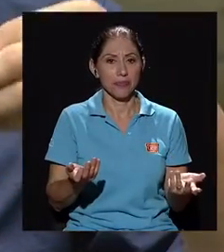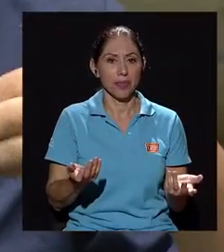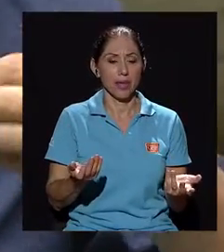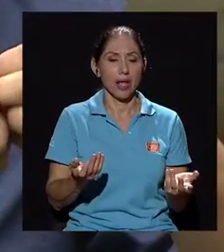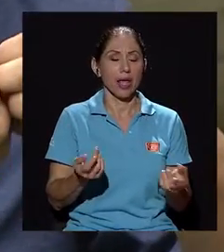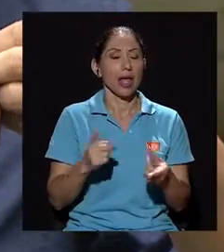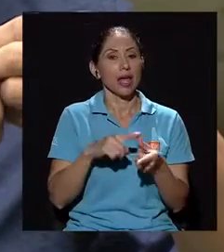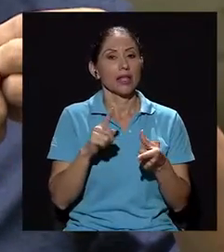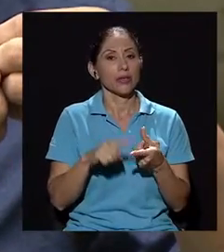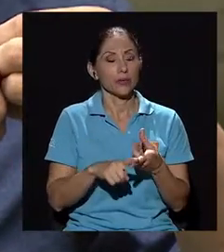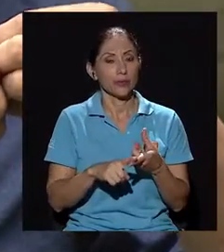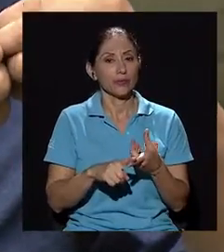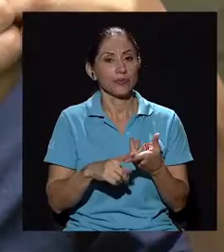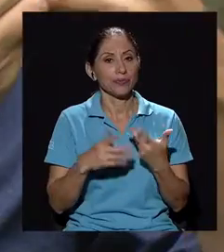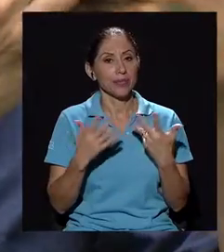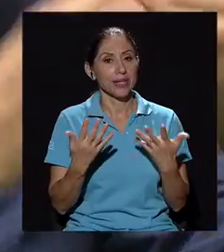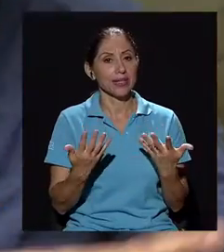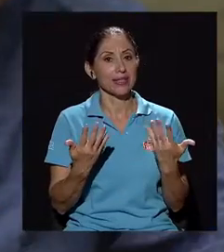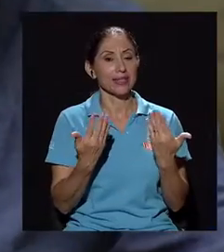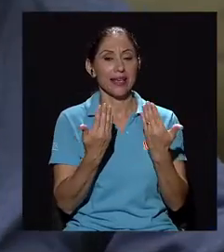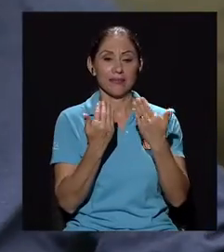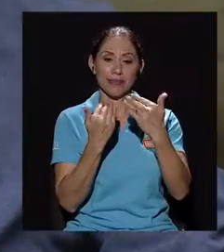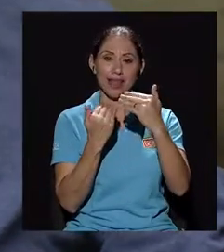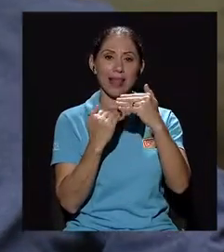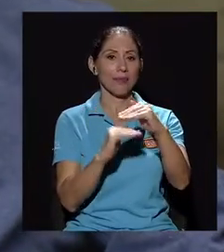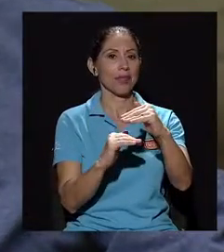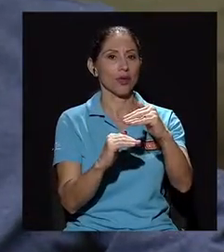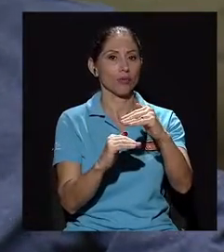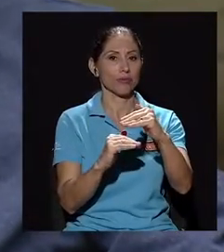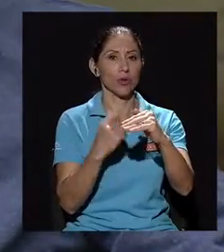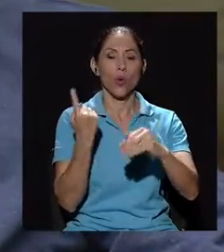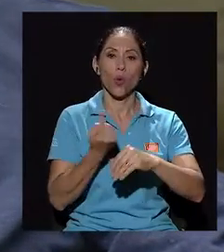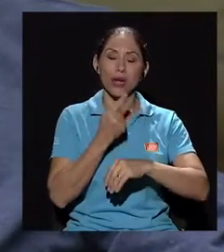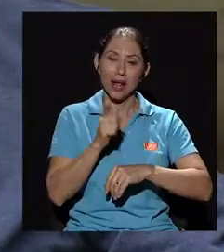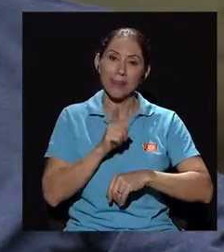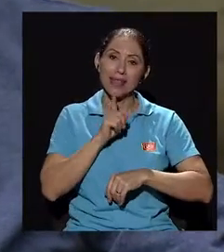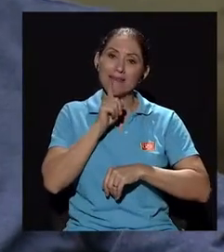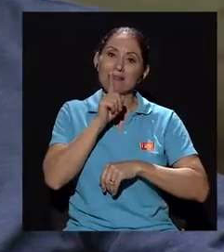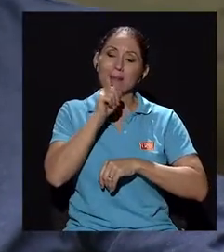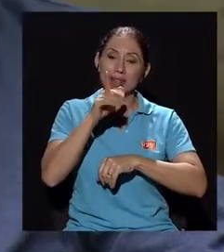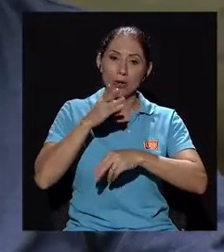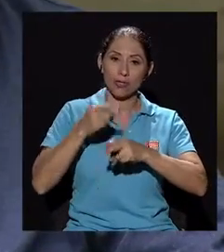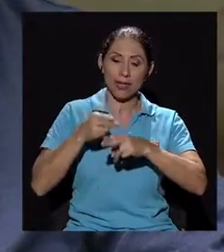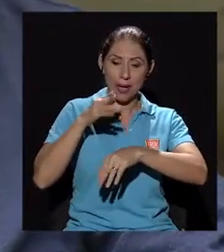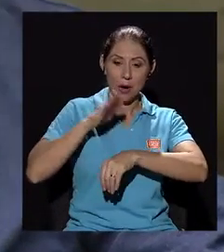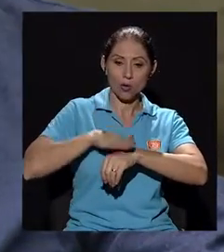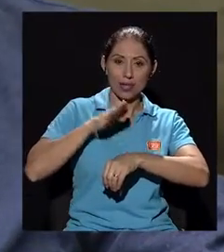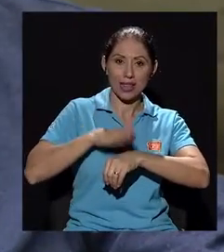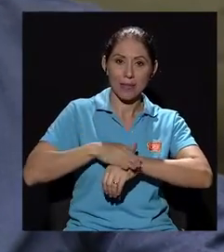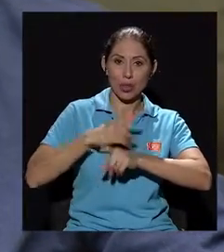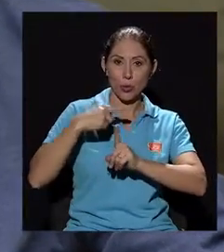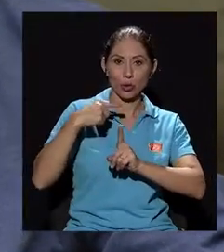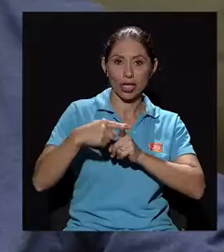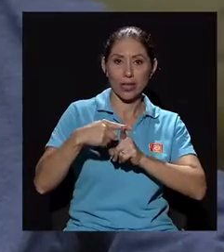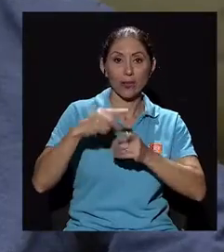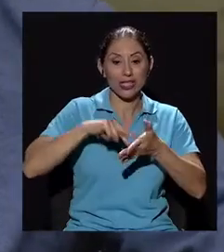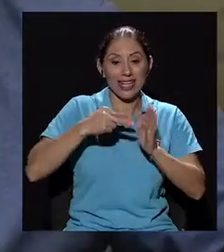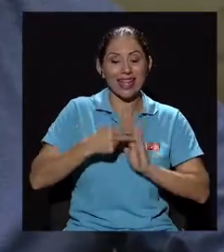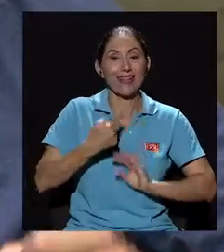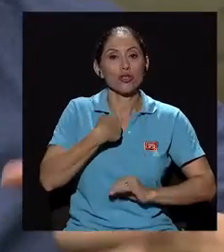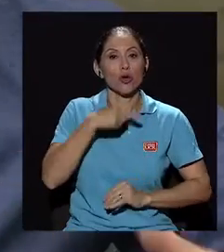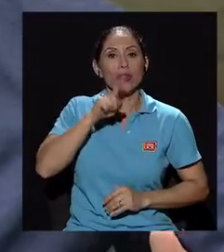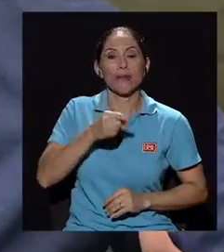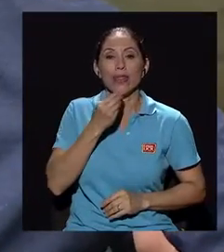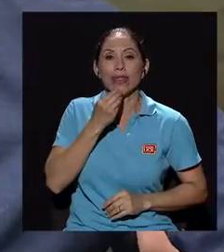De manera que se delimitó únicamente a un consentimiento positivo, o sea, yo lo tengo que decir en alguna parte, tiene